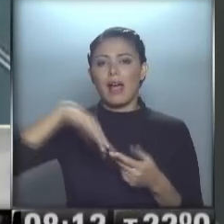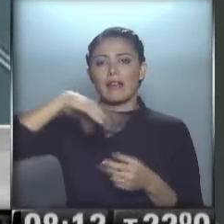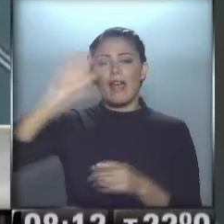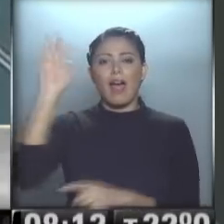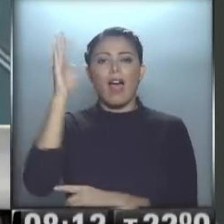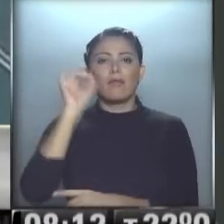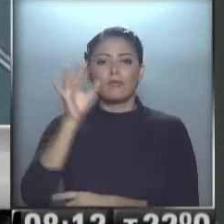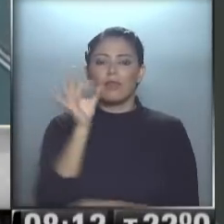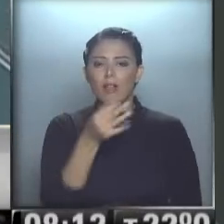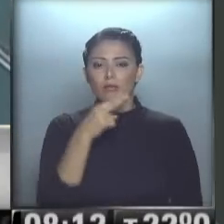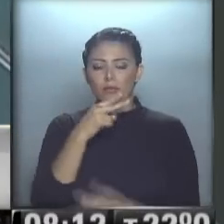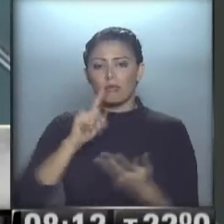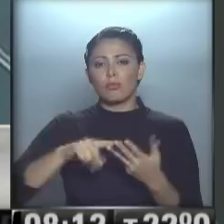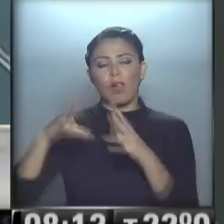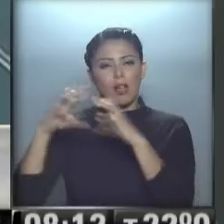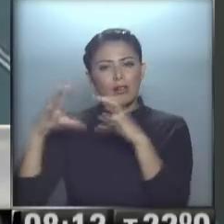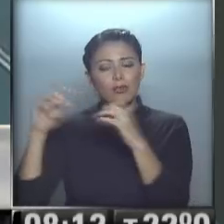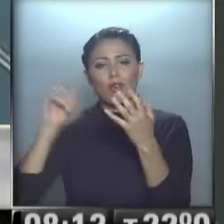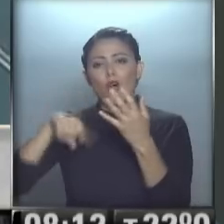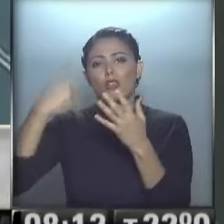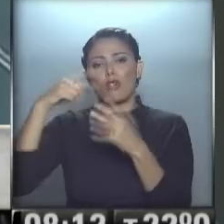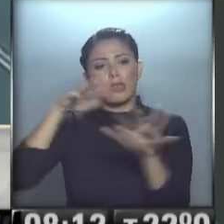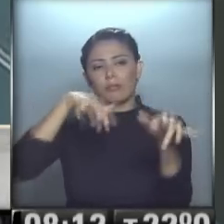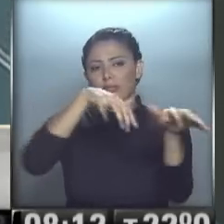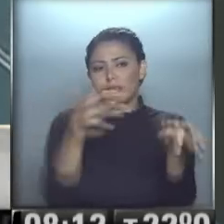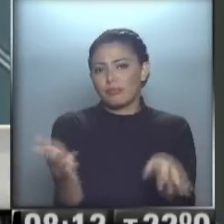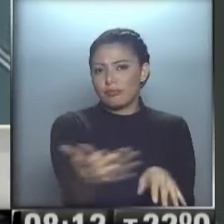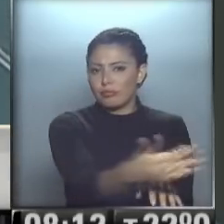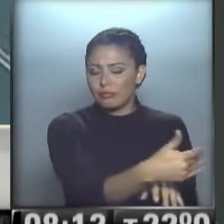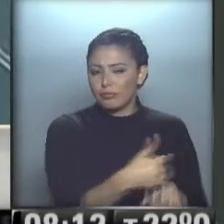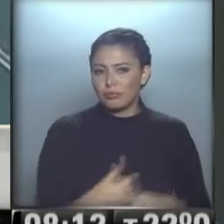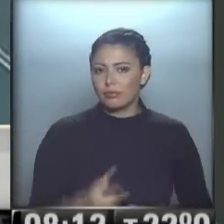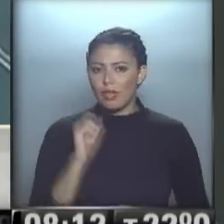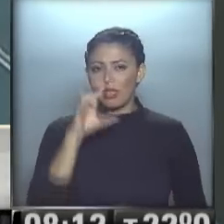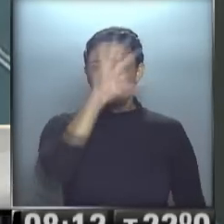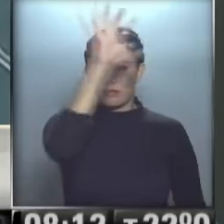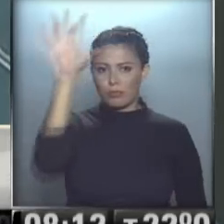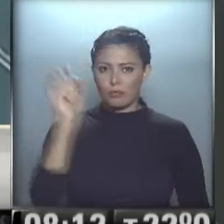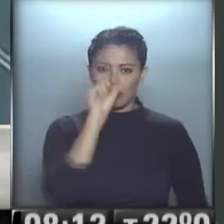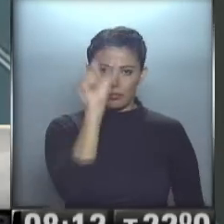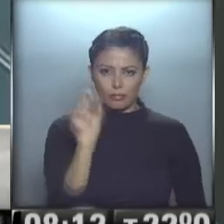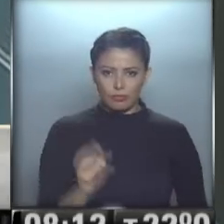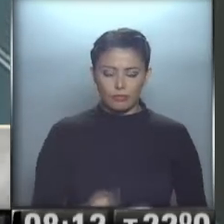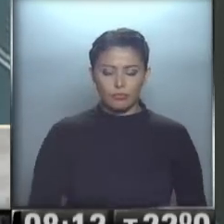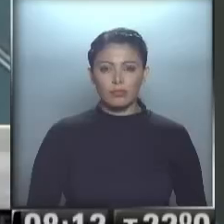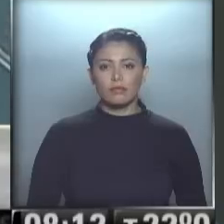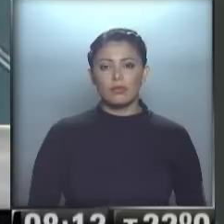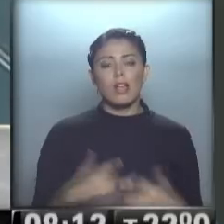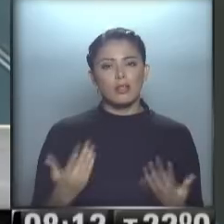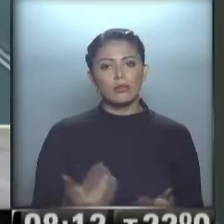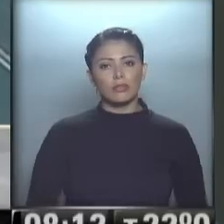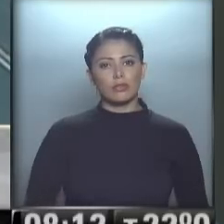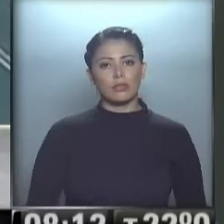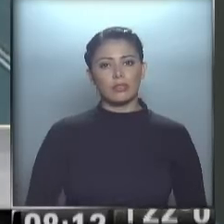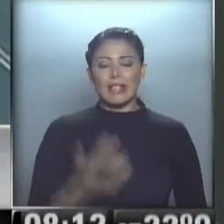hasta algodón u otro tipo de cultivos eh de carácter regional es decir hay